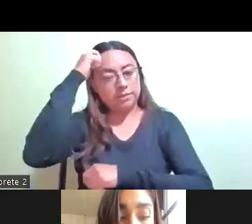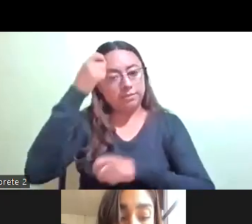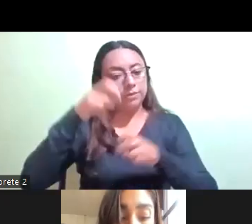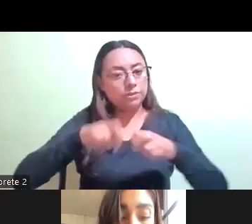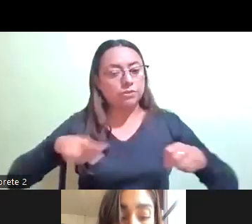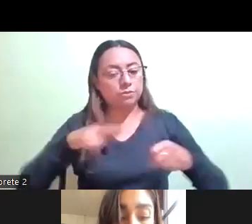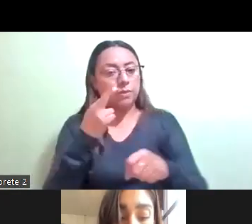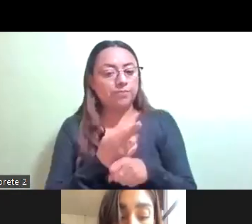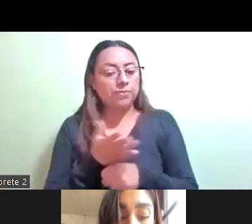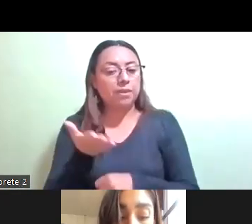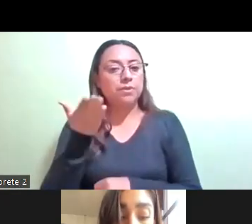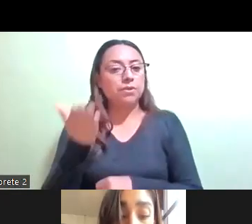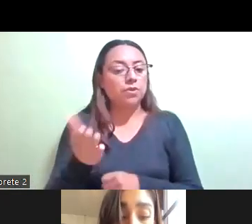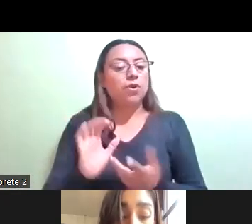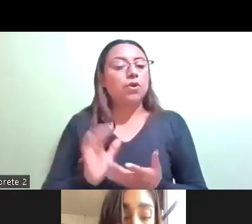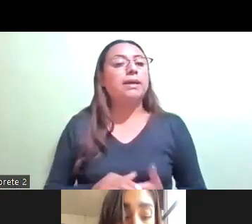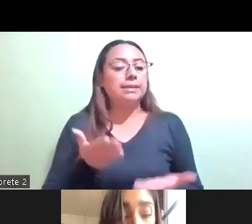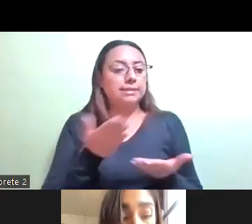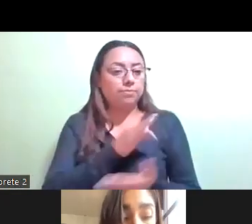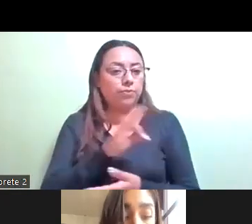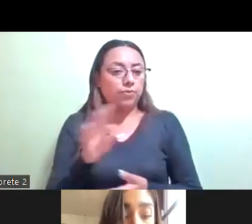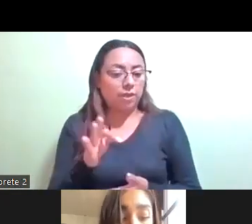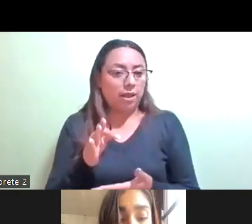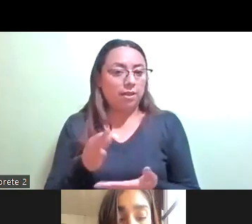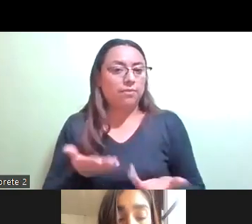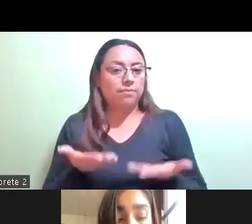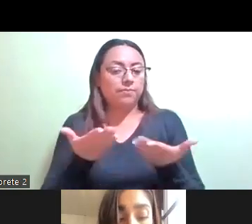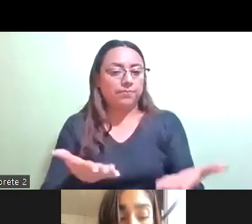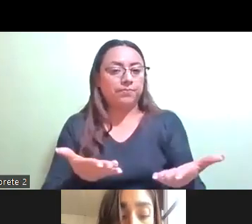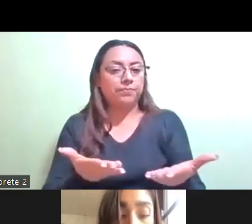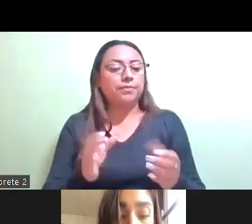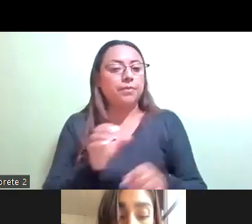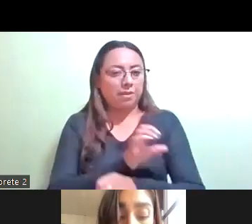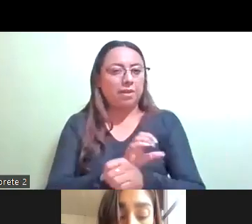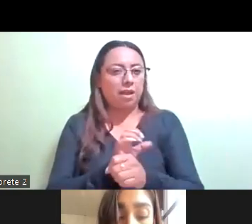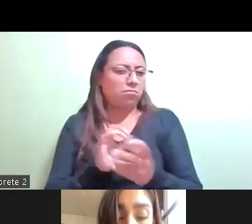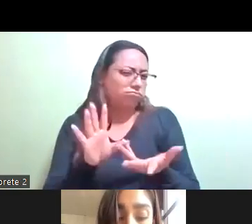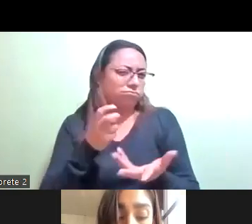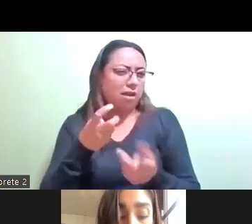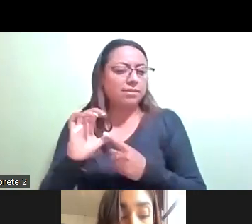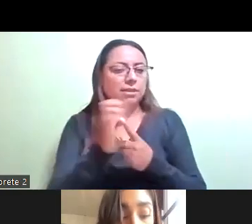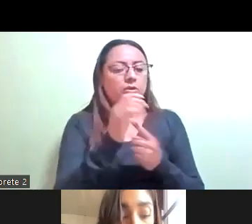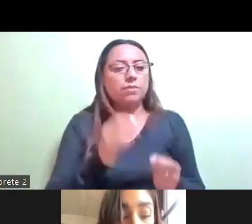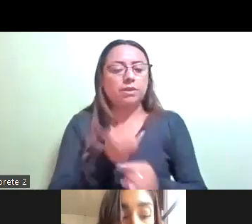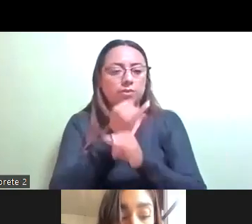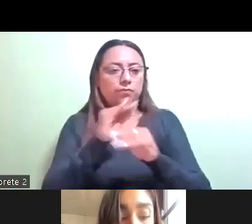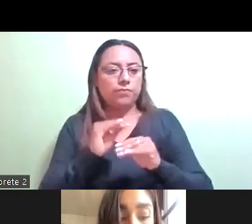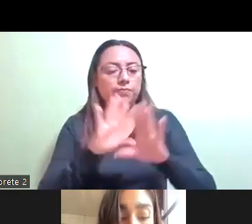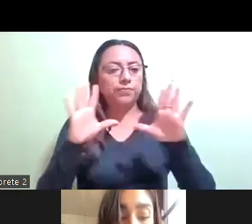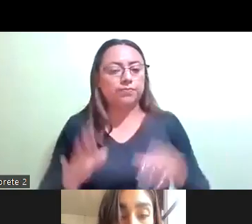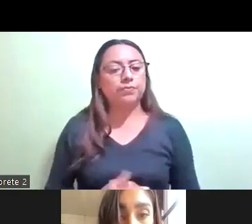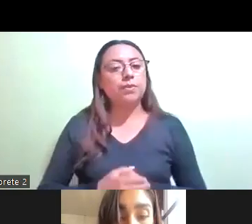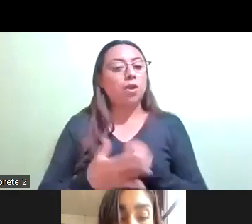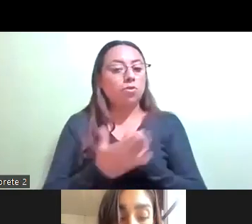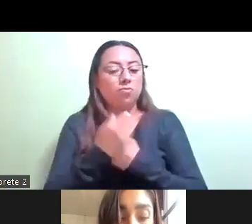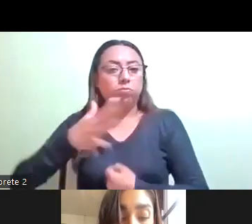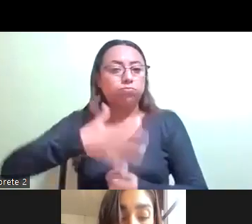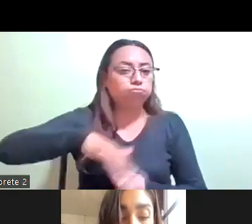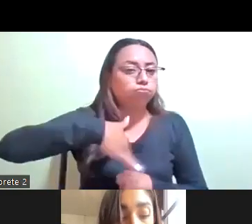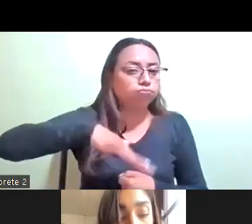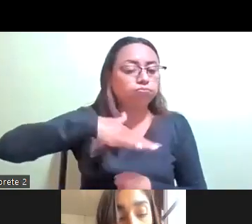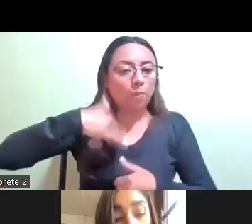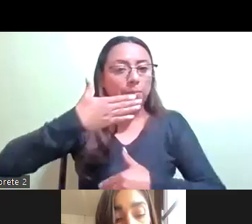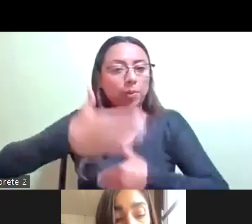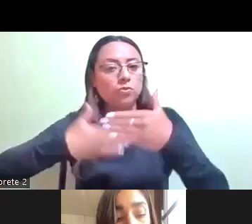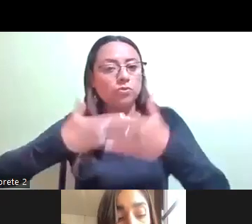someter a Comité de Transparencia para declarar la inexistencia de la información requerida, toda vez que derivado de una búsqueda en el archivo histórico de proceso